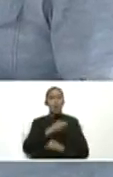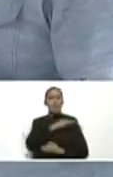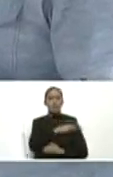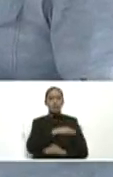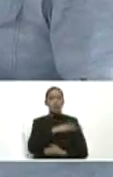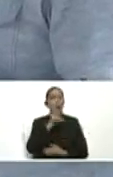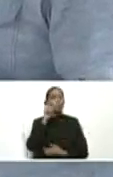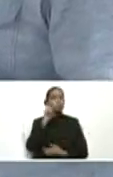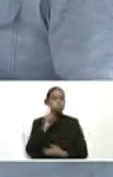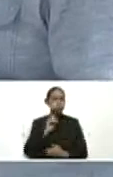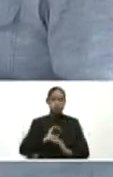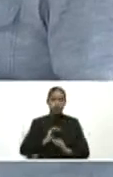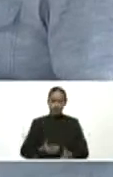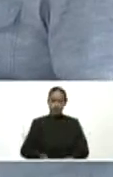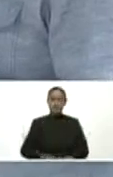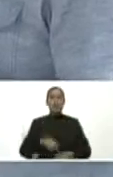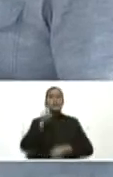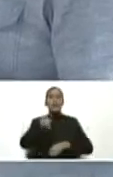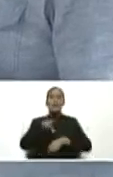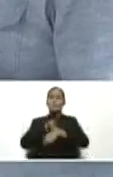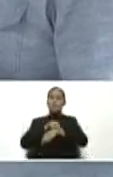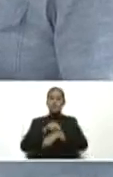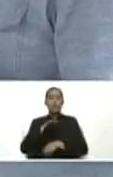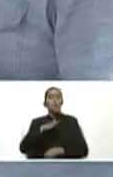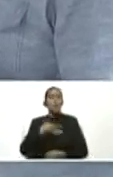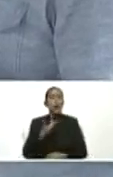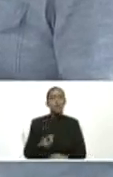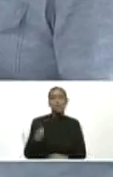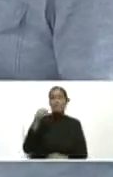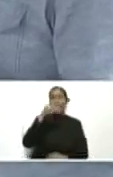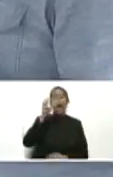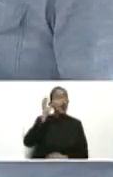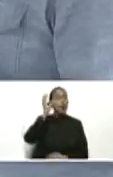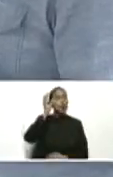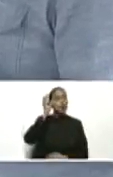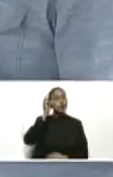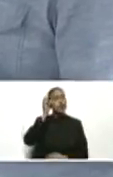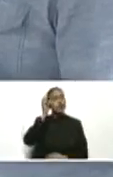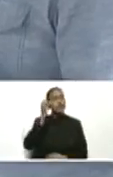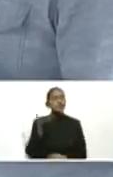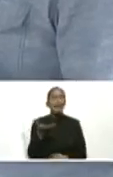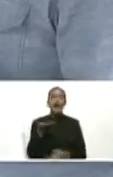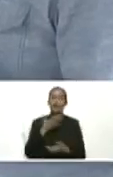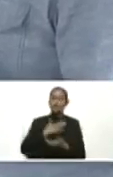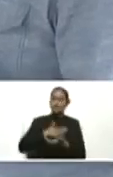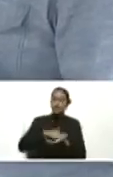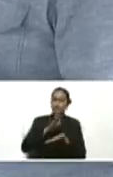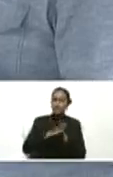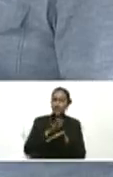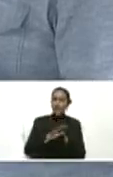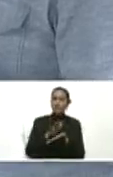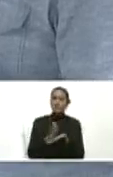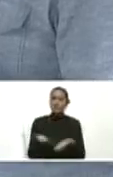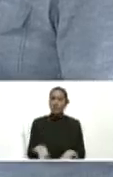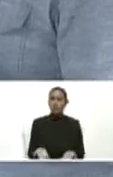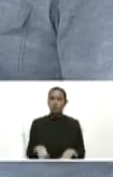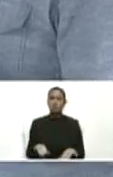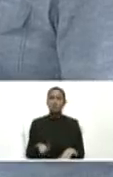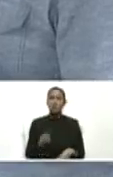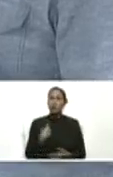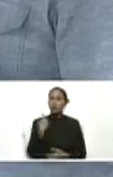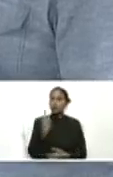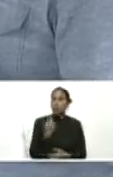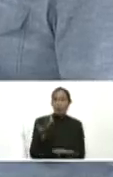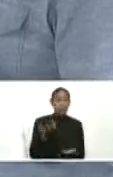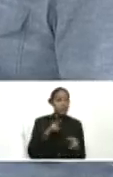Primeras pueden tener más sensibilidad para acompañar a nuestras mujeres a parir, no solamente niños, sino también ideas